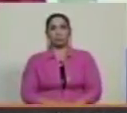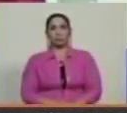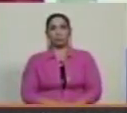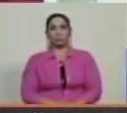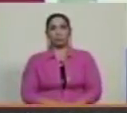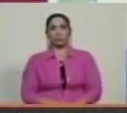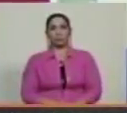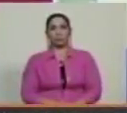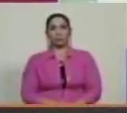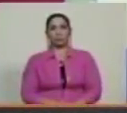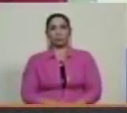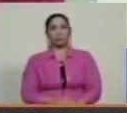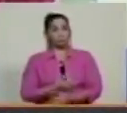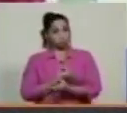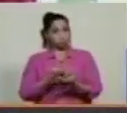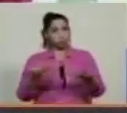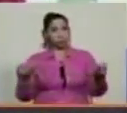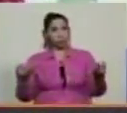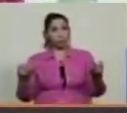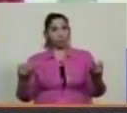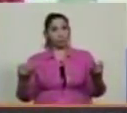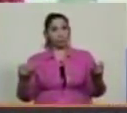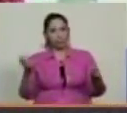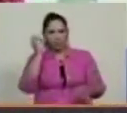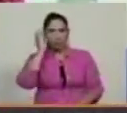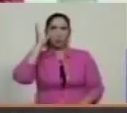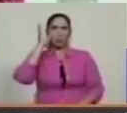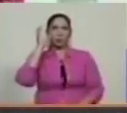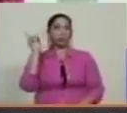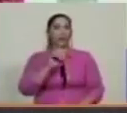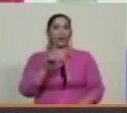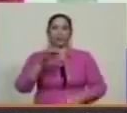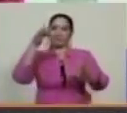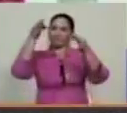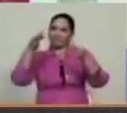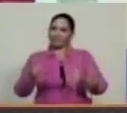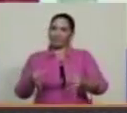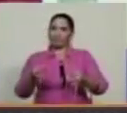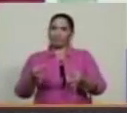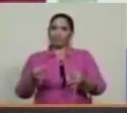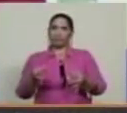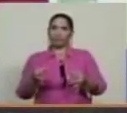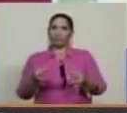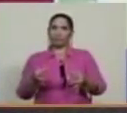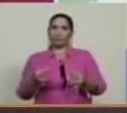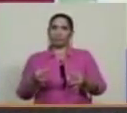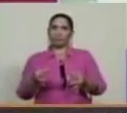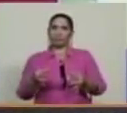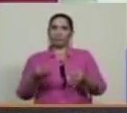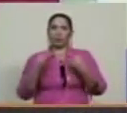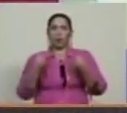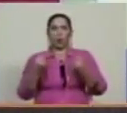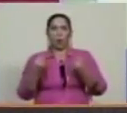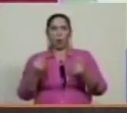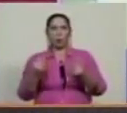Una realidad. Eso no fue que se le ocurrió, no. Eso es una concreción, es concreto. ¿Cómo está